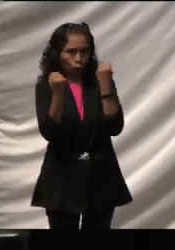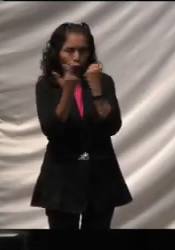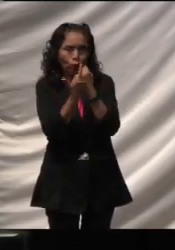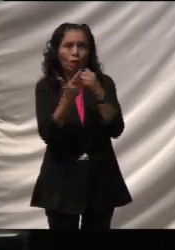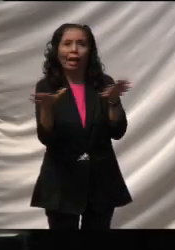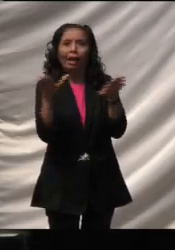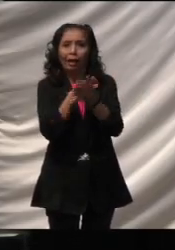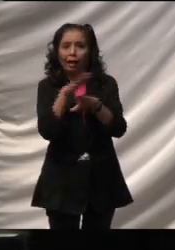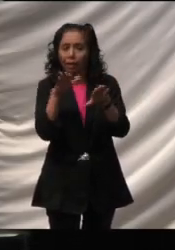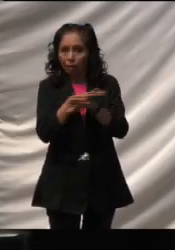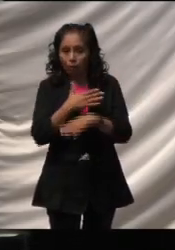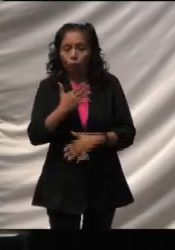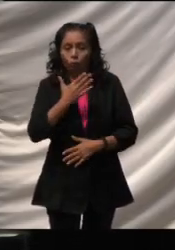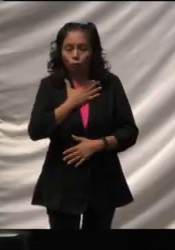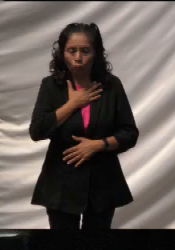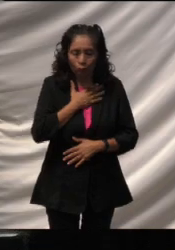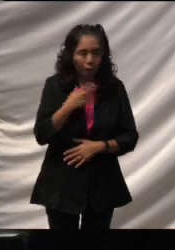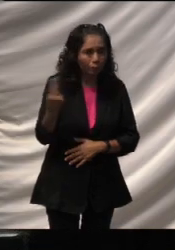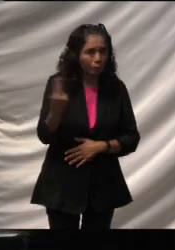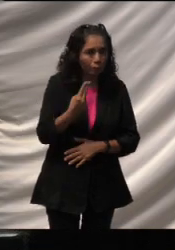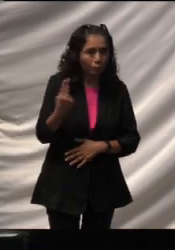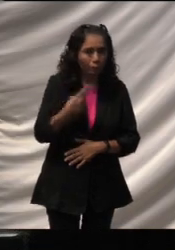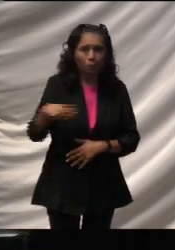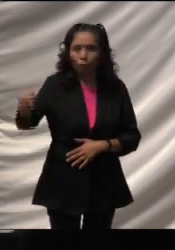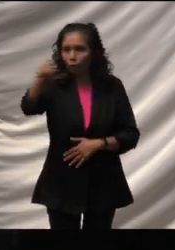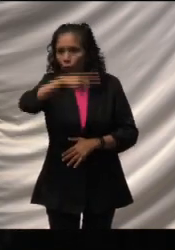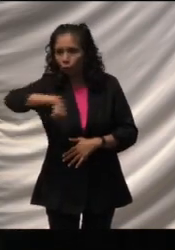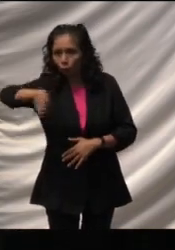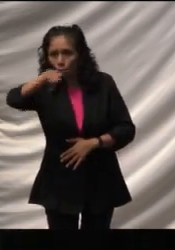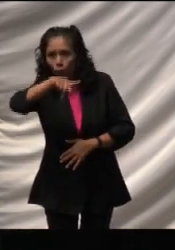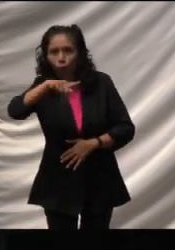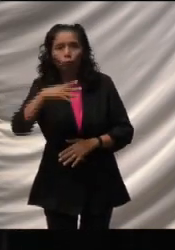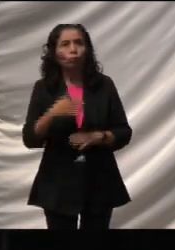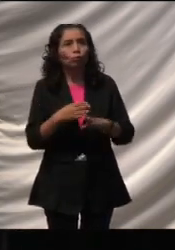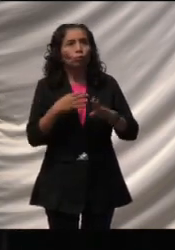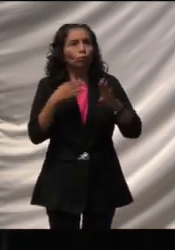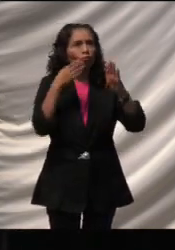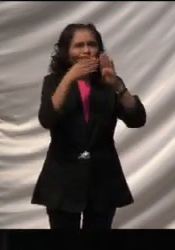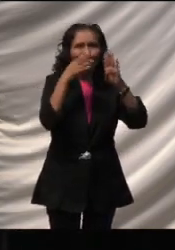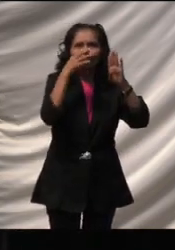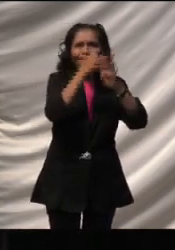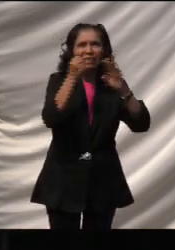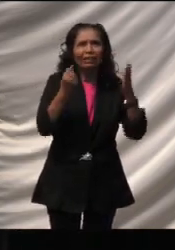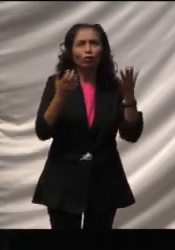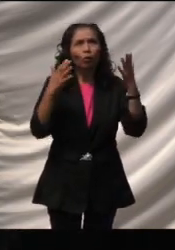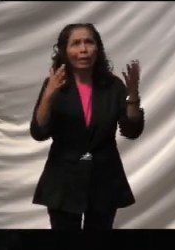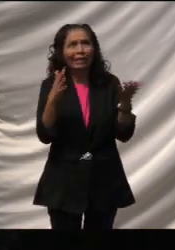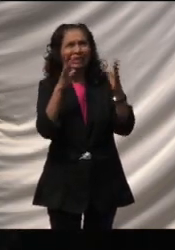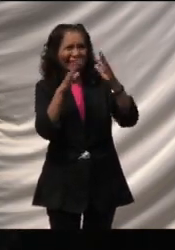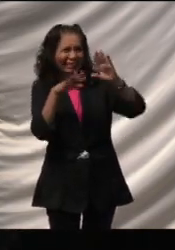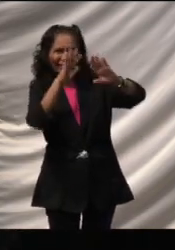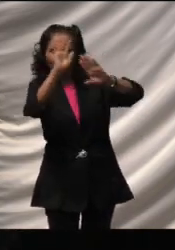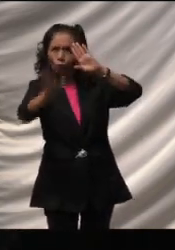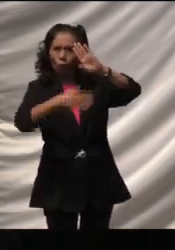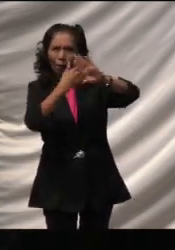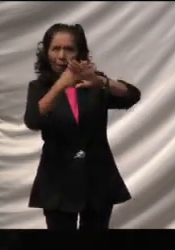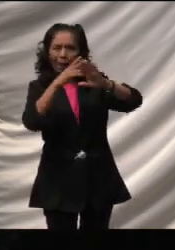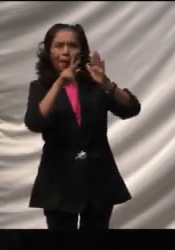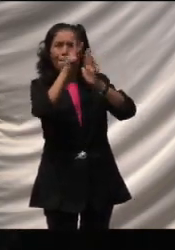importantes. Considero necesario que todos actuemos para conseguir frenar el daño que hemos causado a la